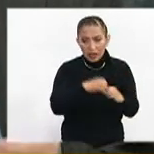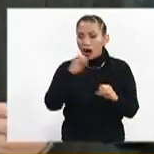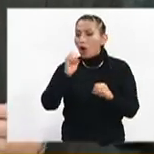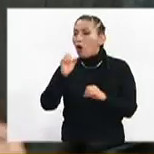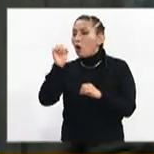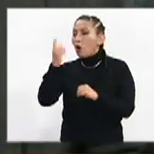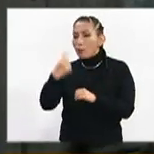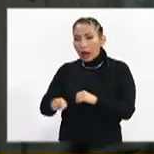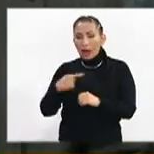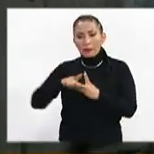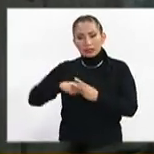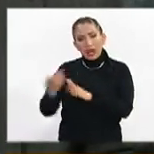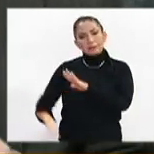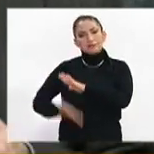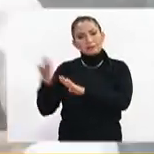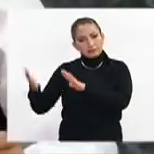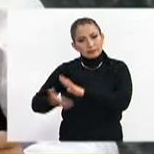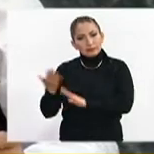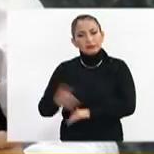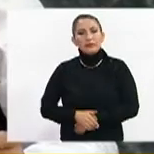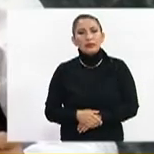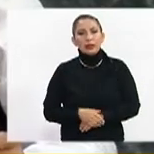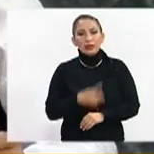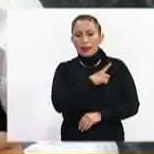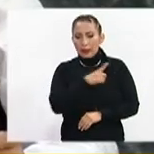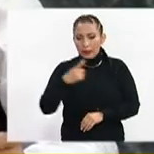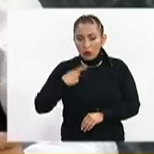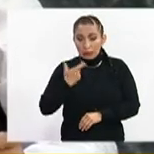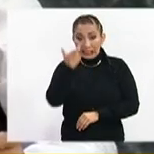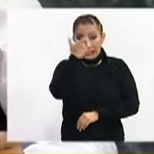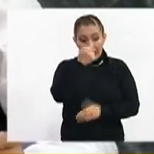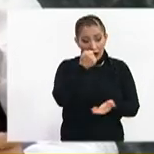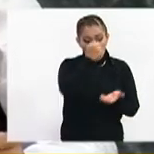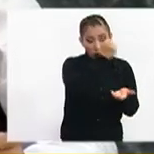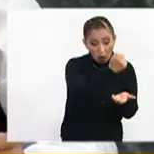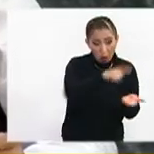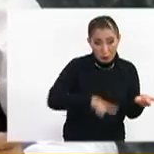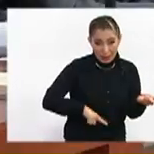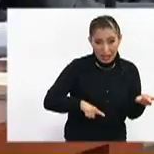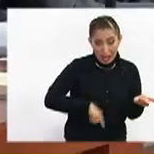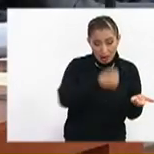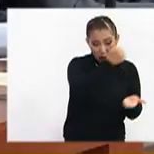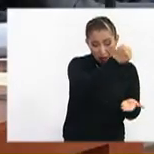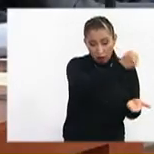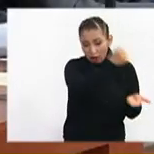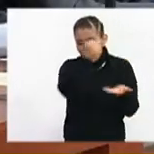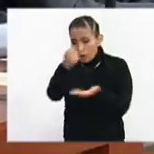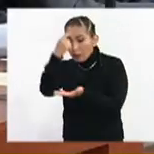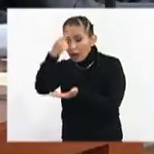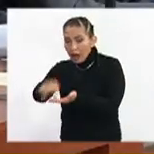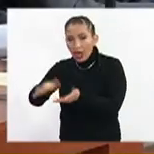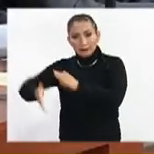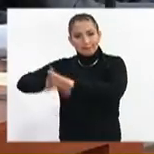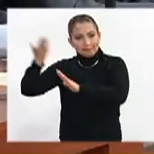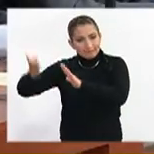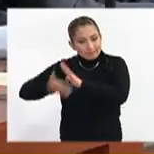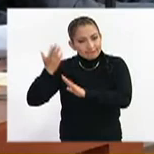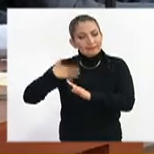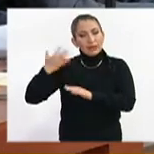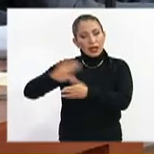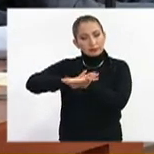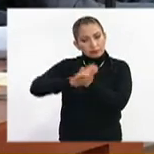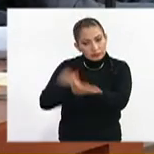ni para empezar la labor de reconstrucción. Debemos reorientar el presupuesto federal para la reconstrucción, para la recuperación